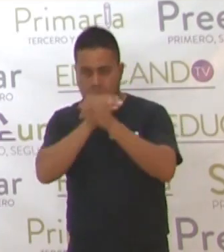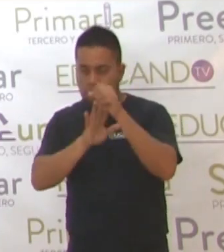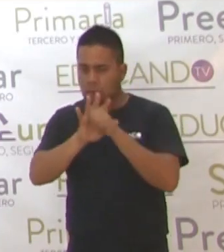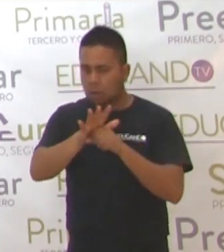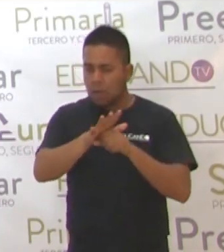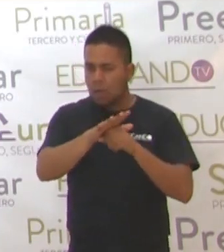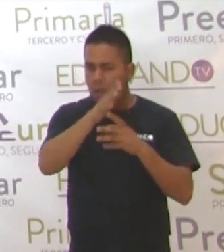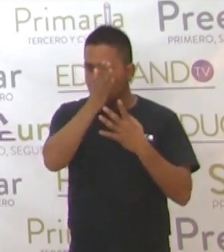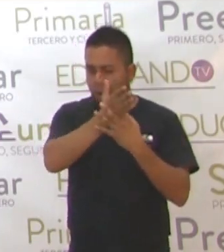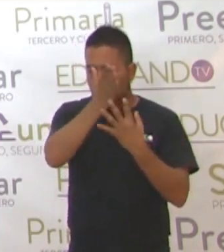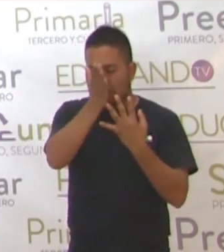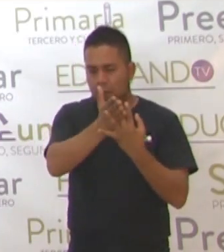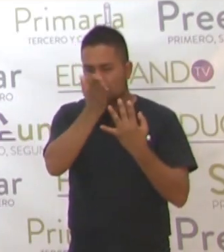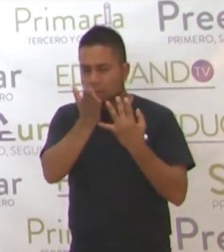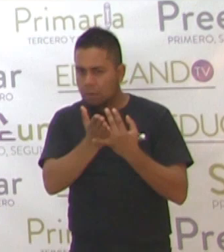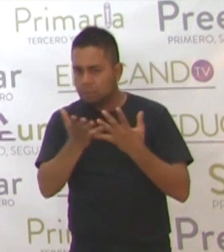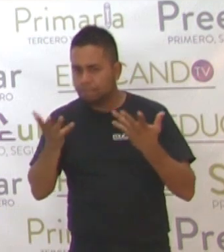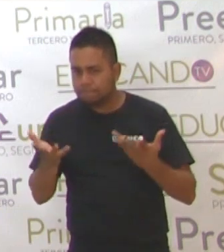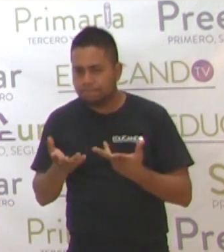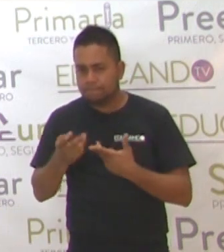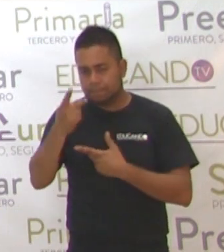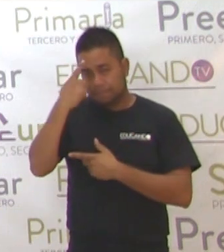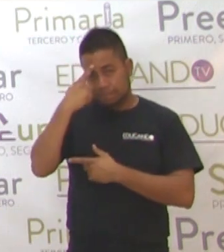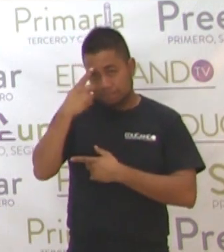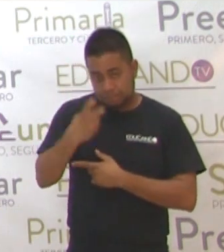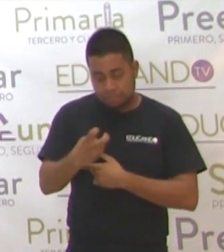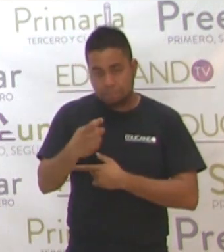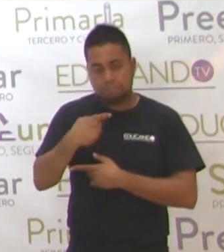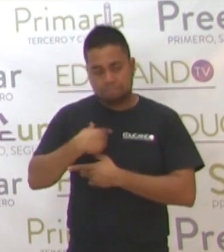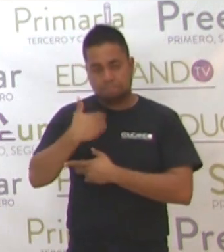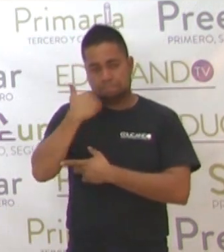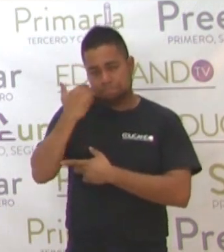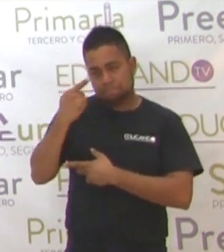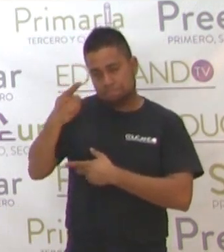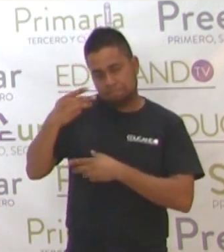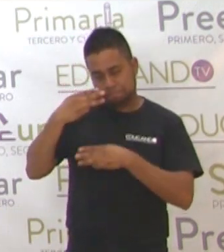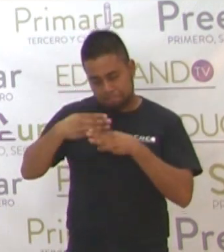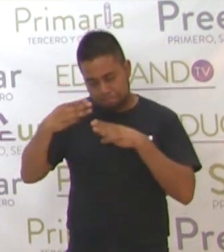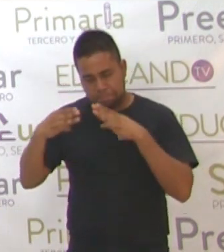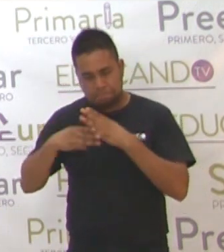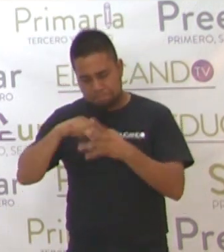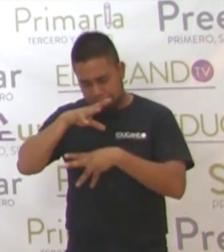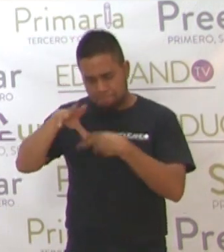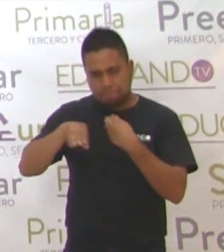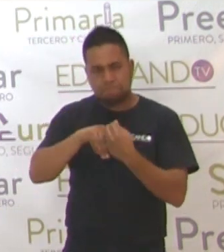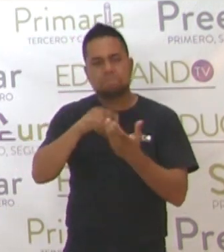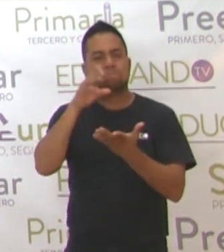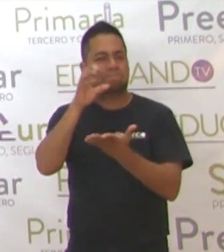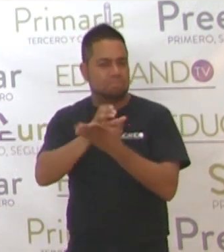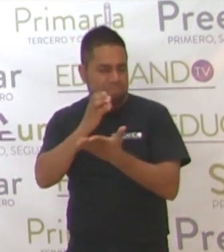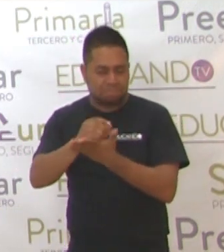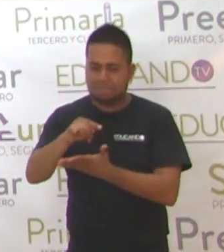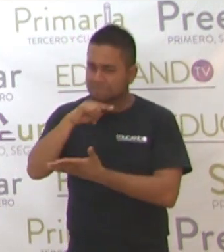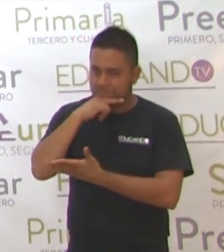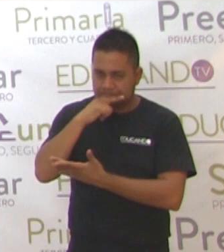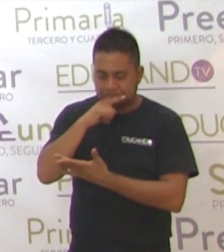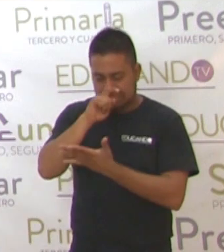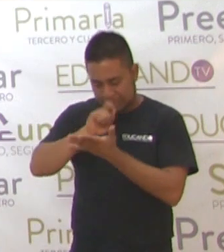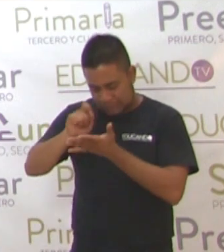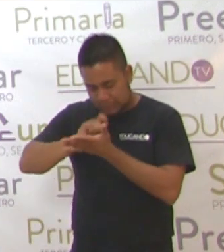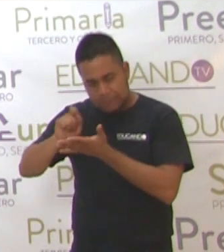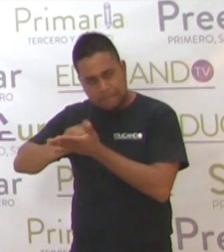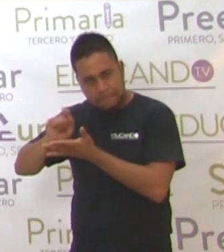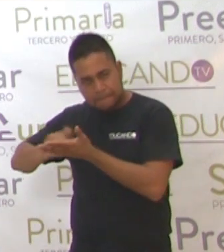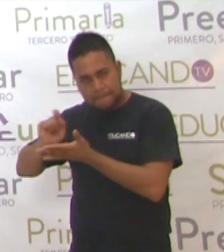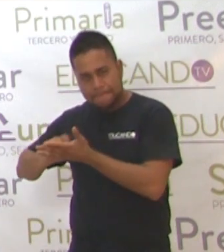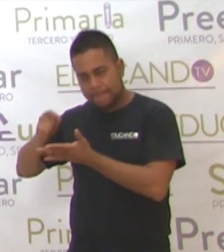estos para ello te invito a que con tus materiales escolares puedas ir anotando está clasificación para que